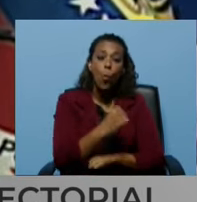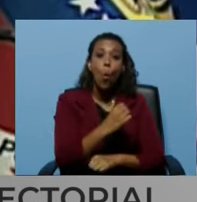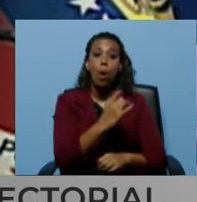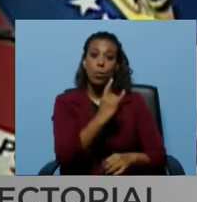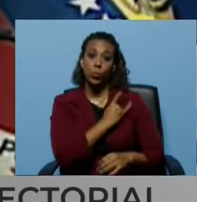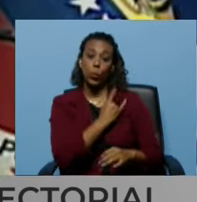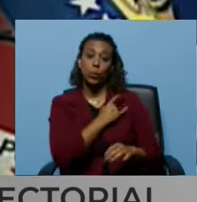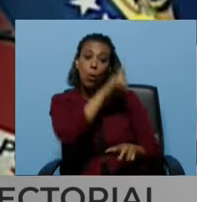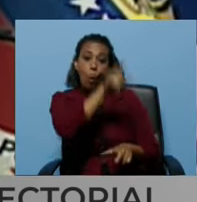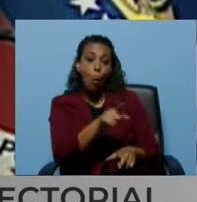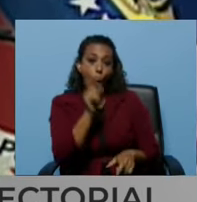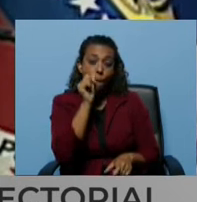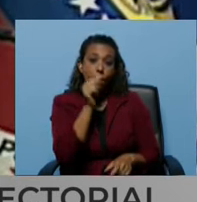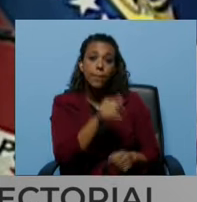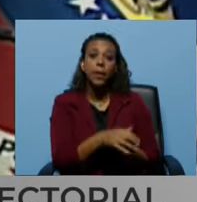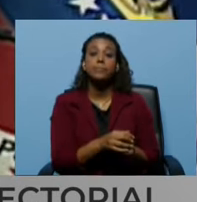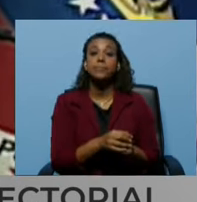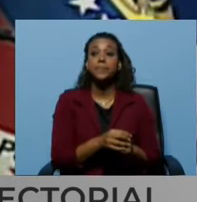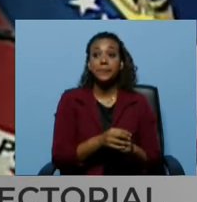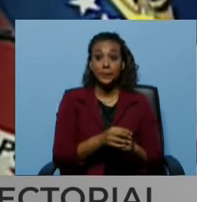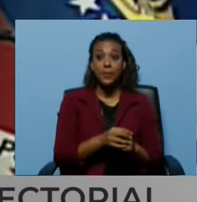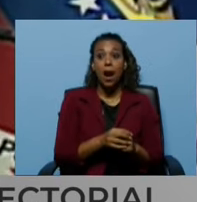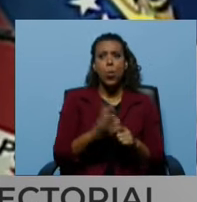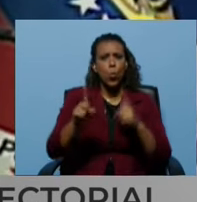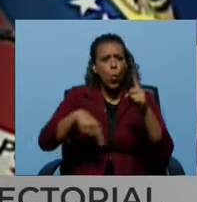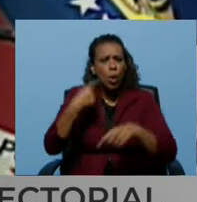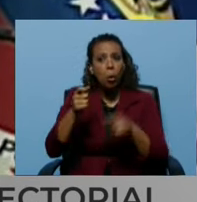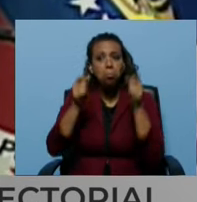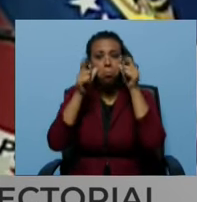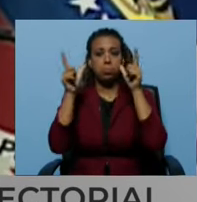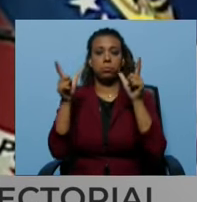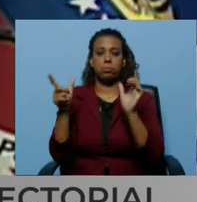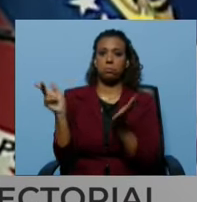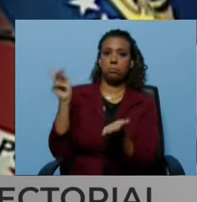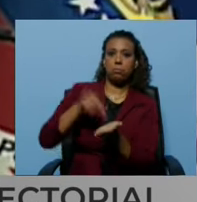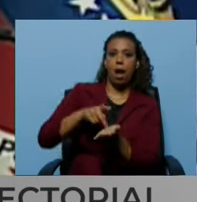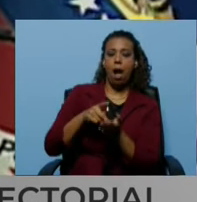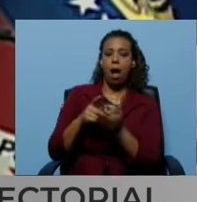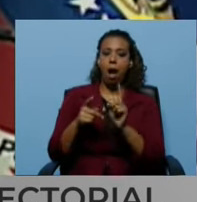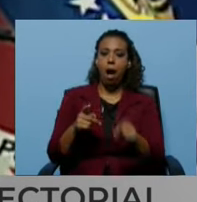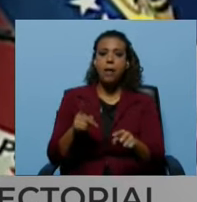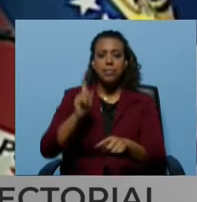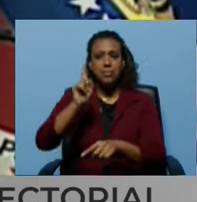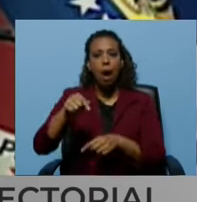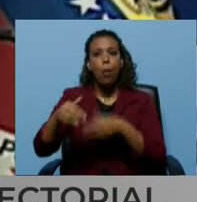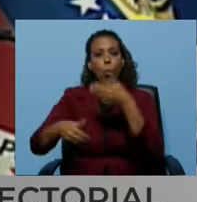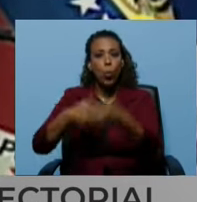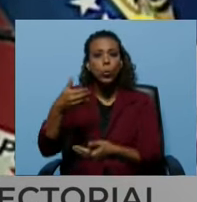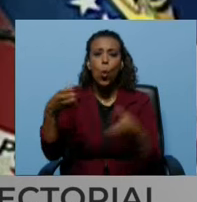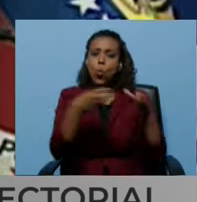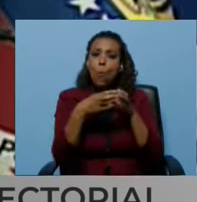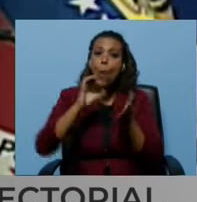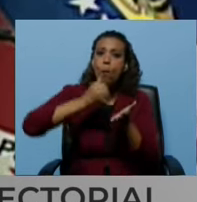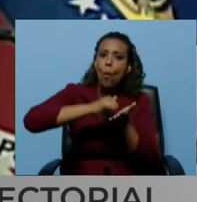directamente con el asesinato de ese joven. Yorman Varillas aparece ahí y aparece más adelante en otros